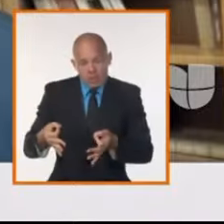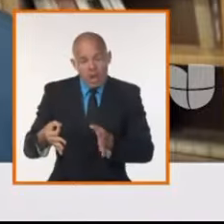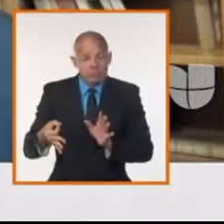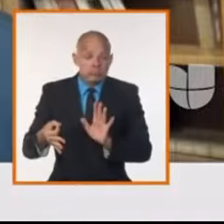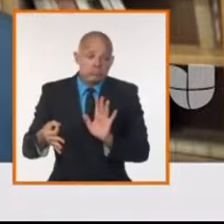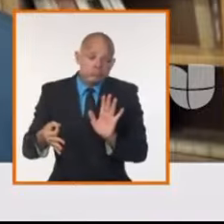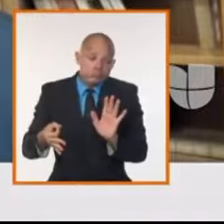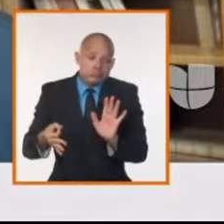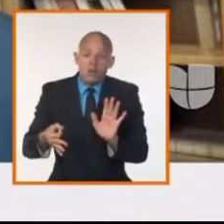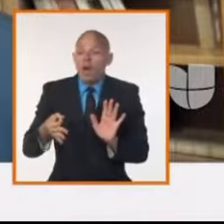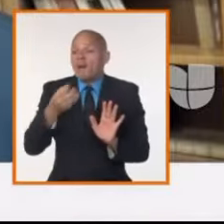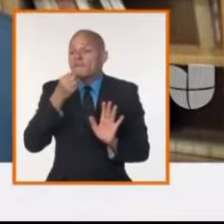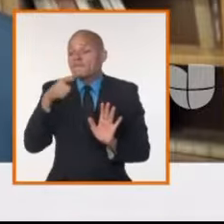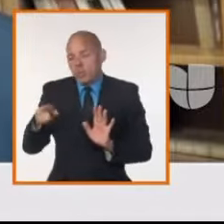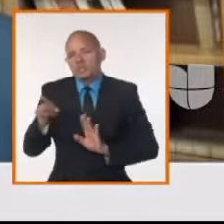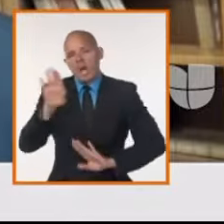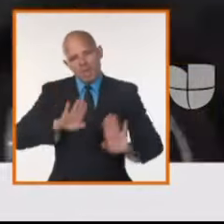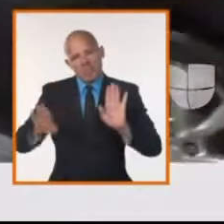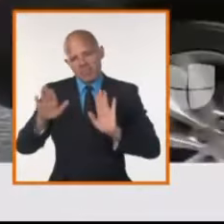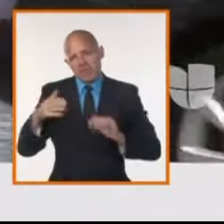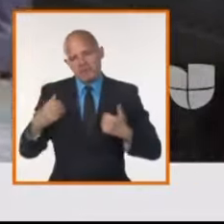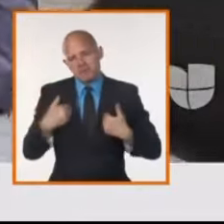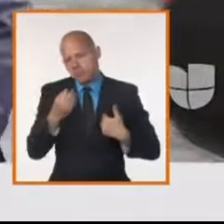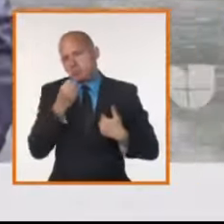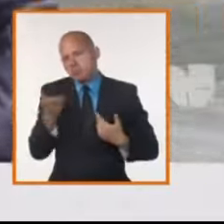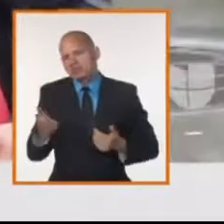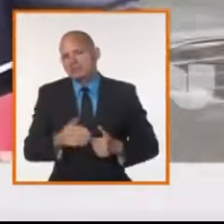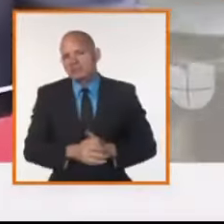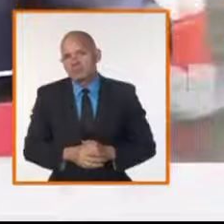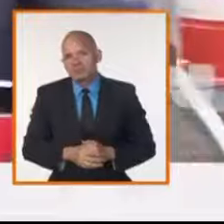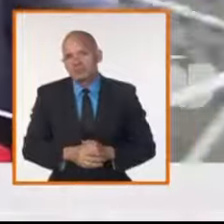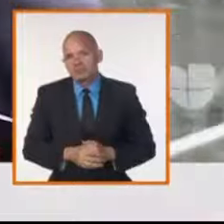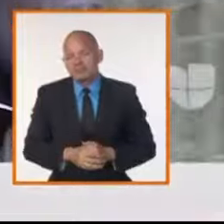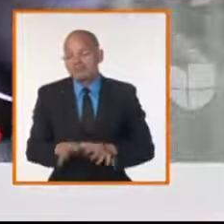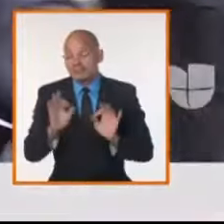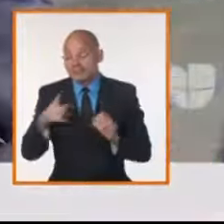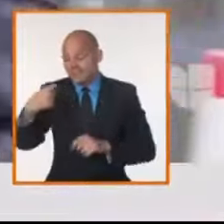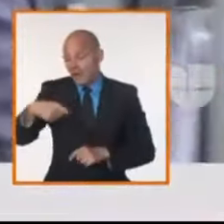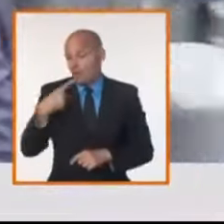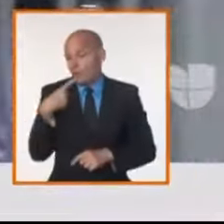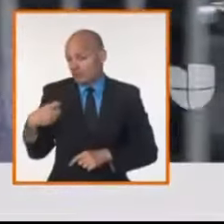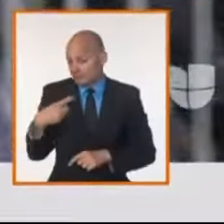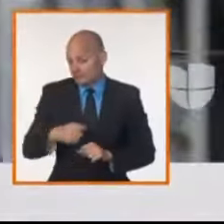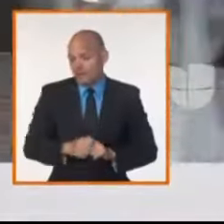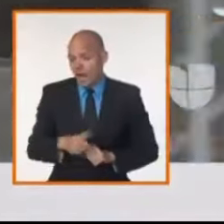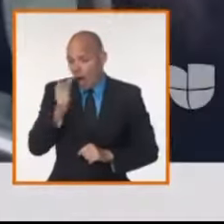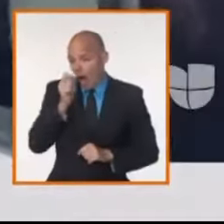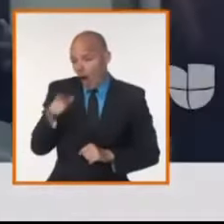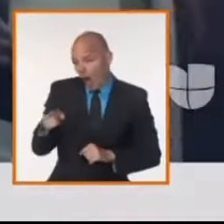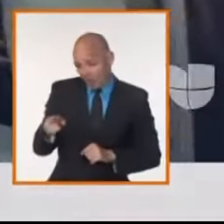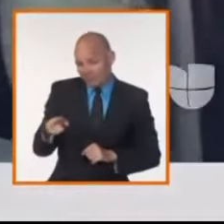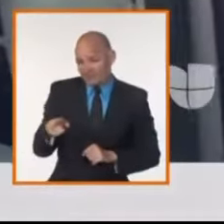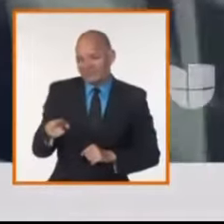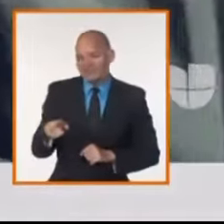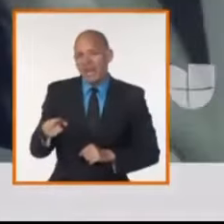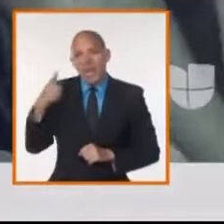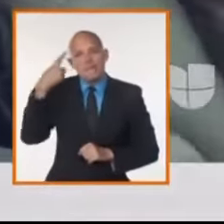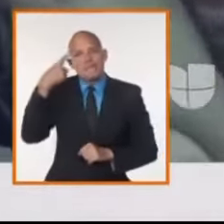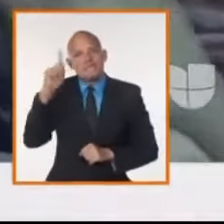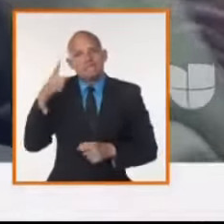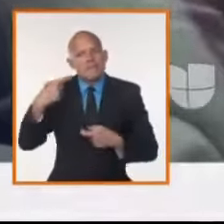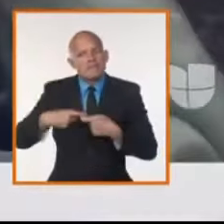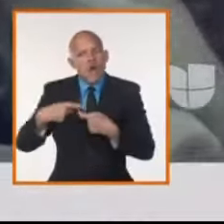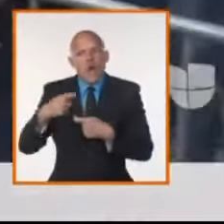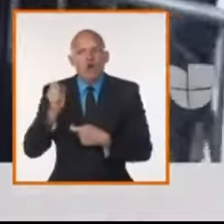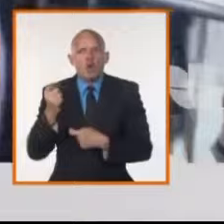supiera eso es una defensa perfectamente viable la defensa sostiene que el senador Menéndez creía que su esposa compró el